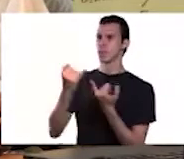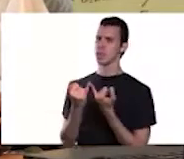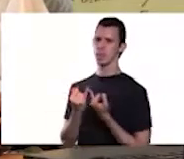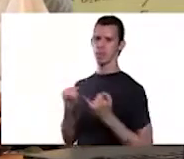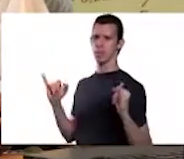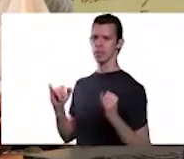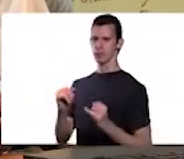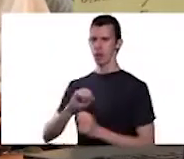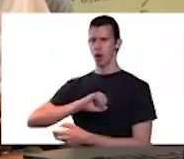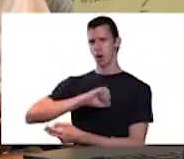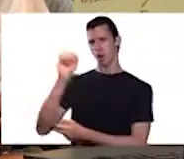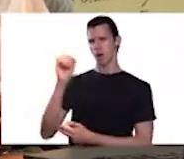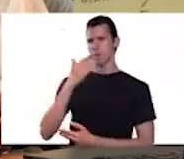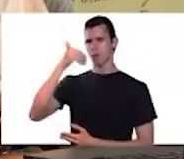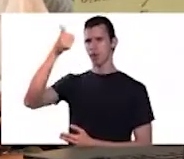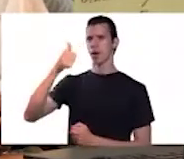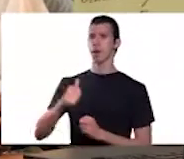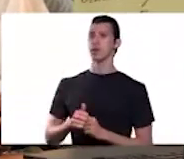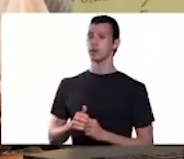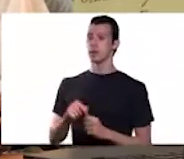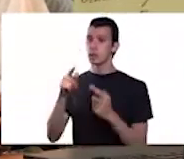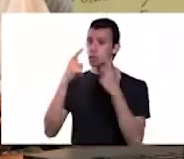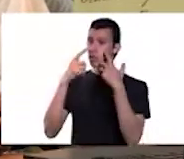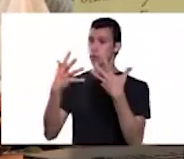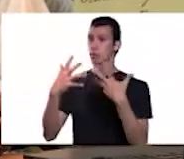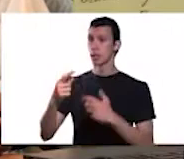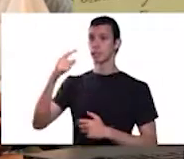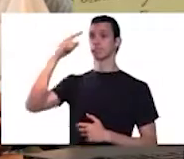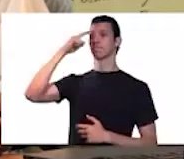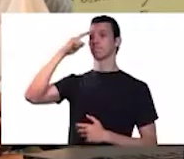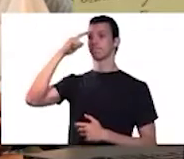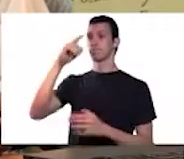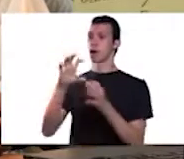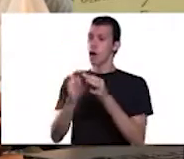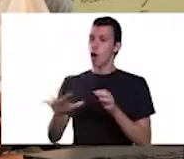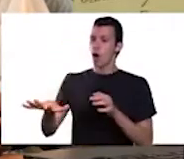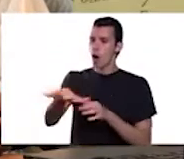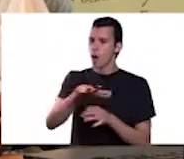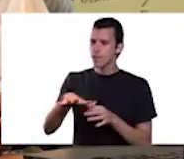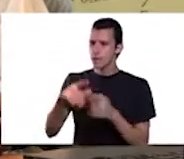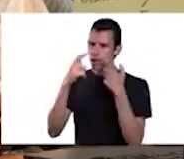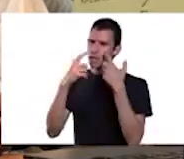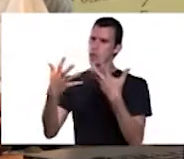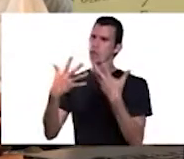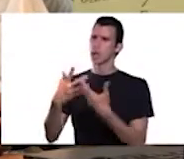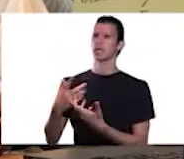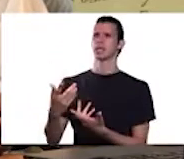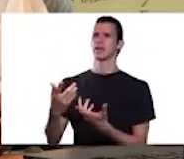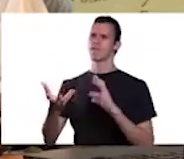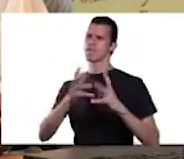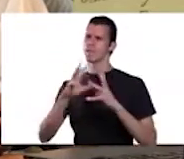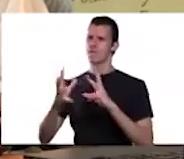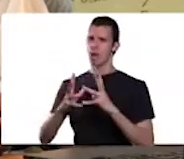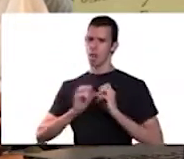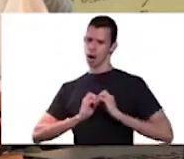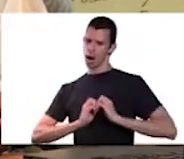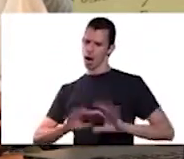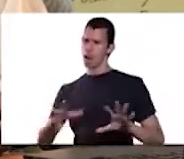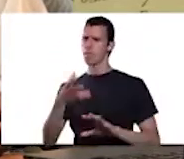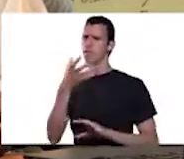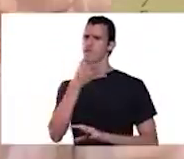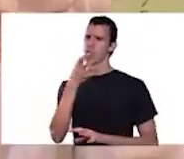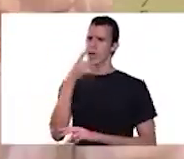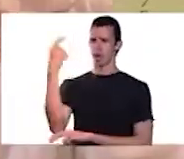de contextualizar y de tener sentido del momento histórico, como nos enseñara nuestro